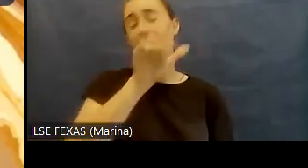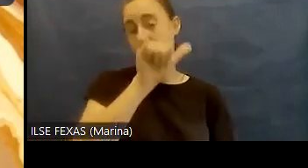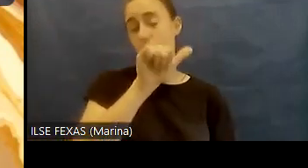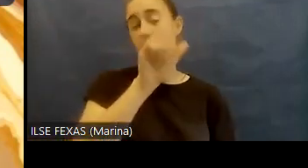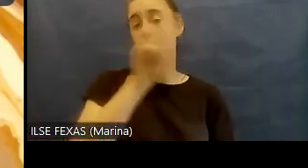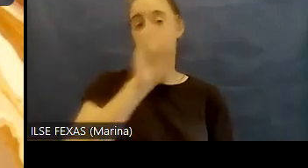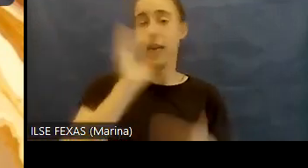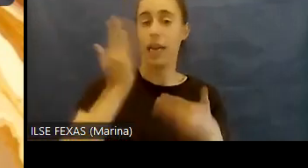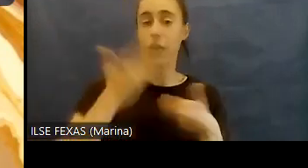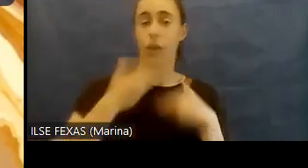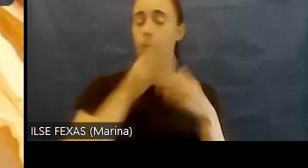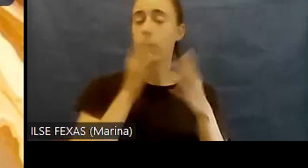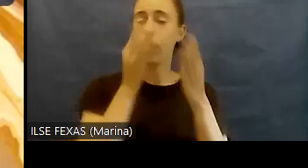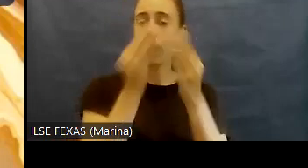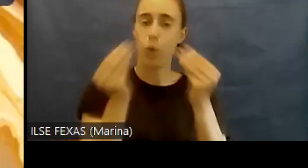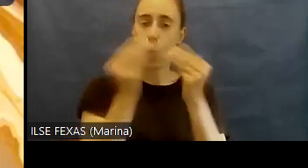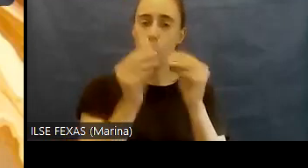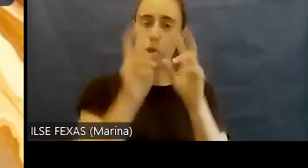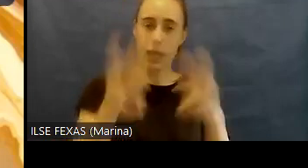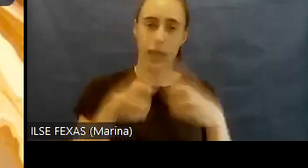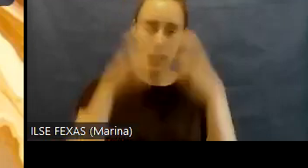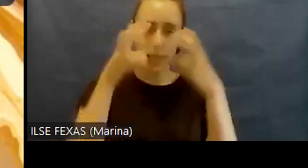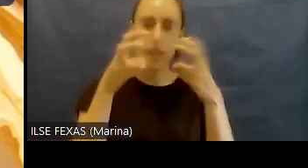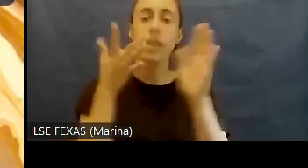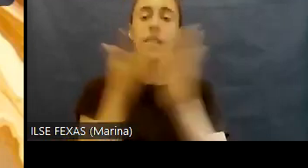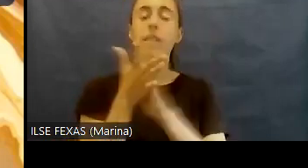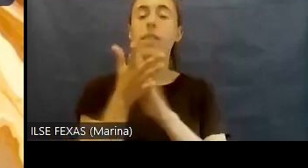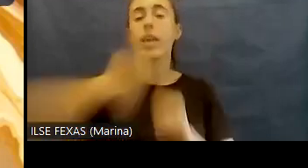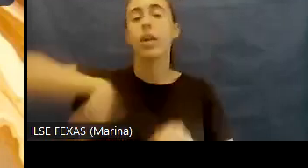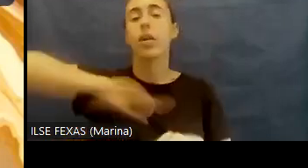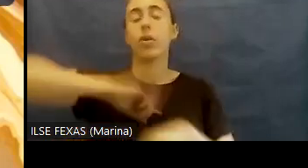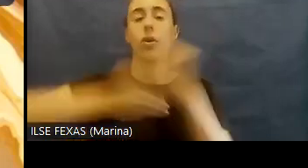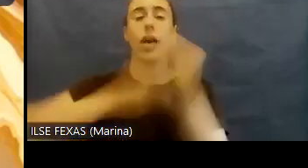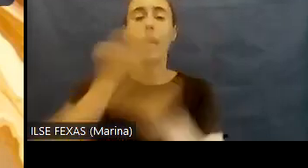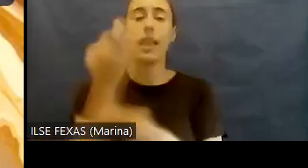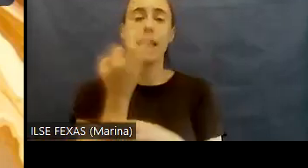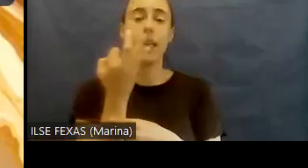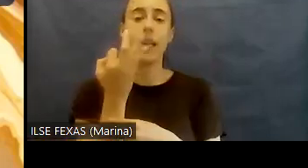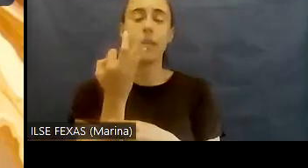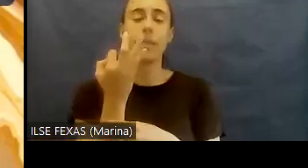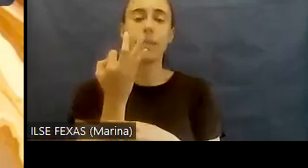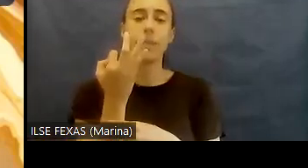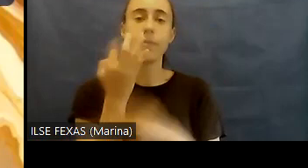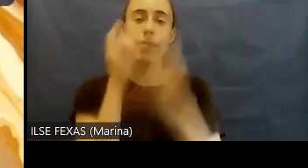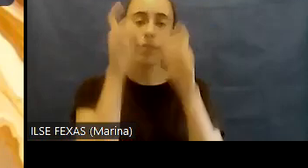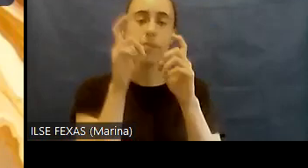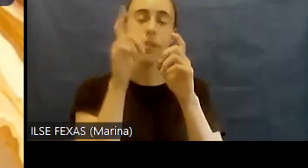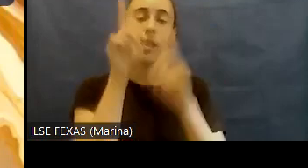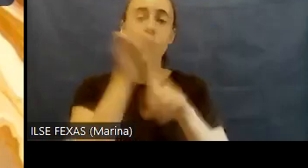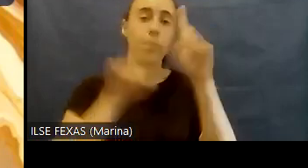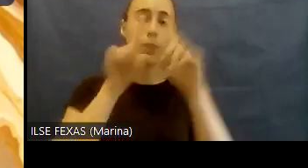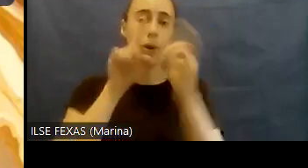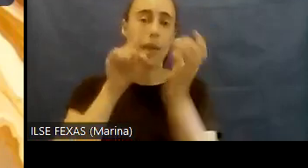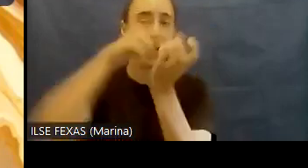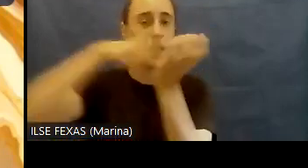mucosa, o sea, la hace fuerte, y por lo tanto lo que vamos a hacer es evitar o disminuir el riesgo de